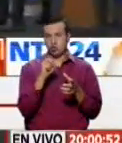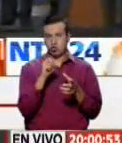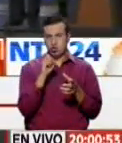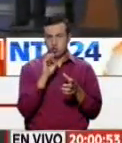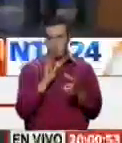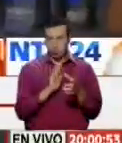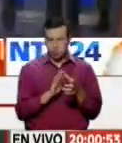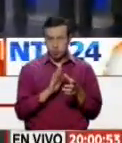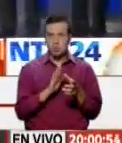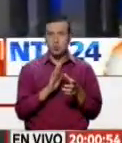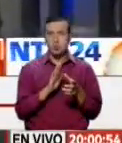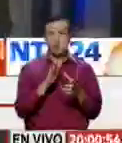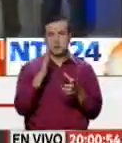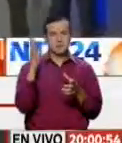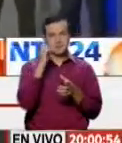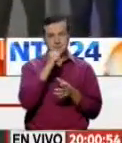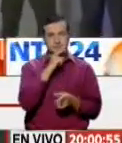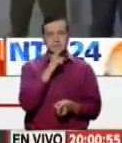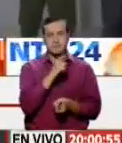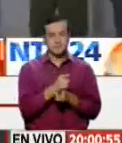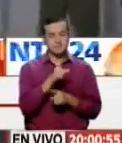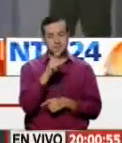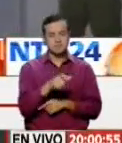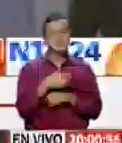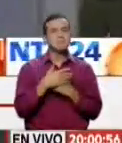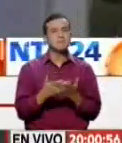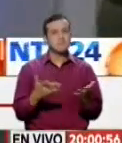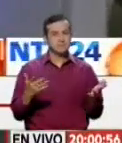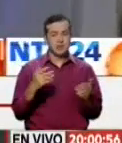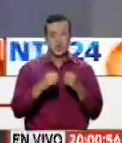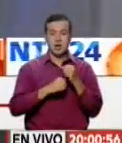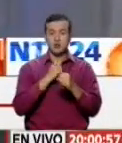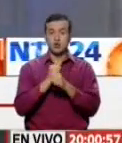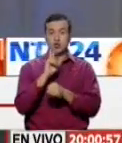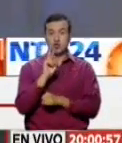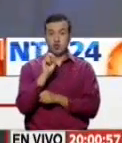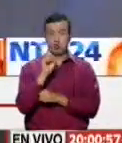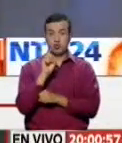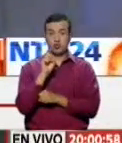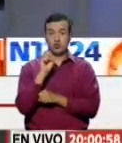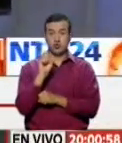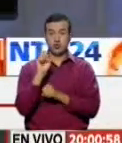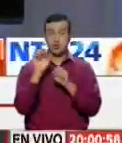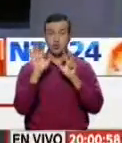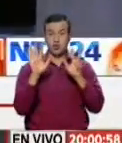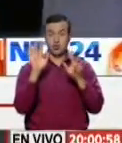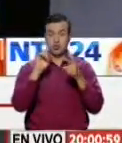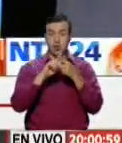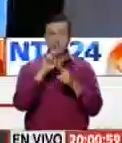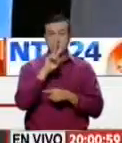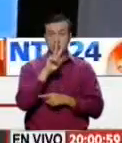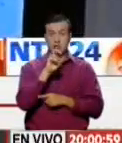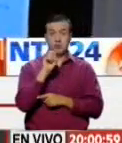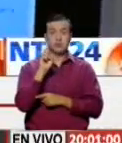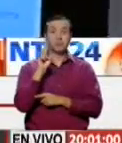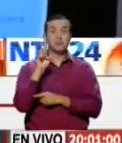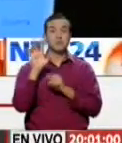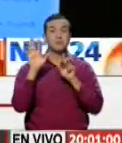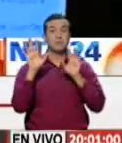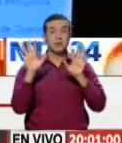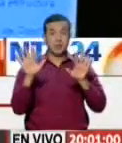se ha podido establecer que entre el año 2008 y 2010,